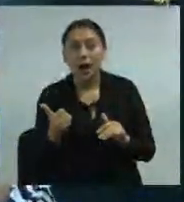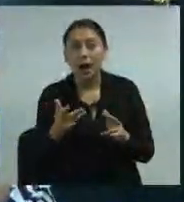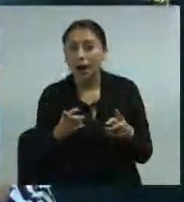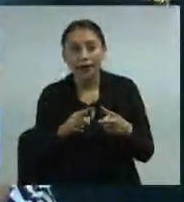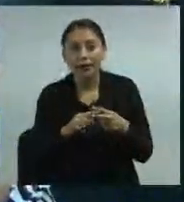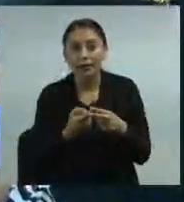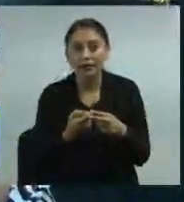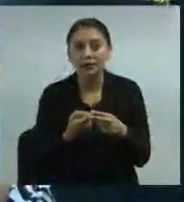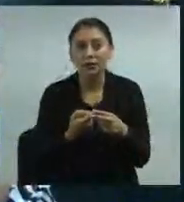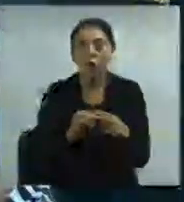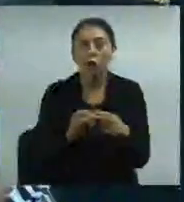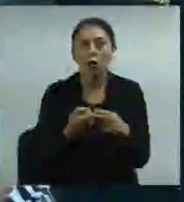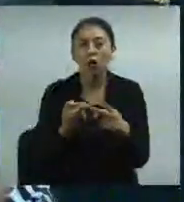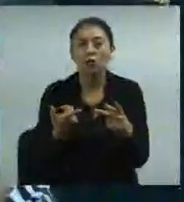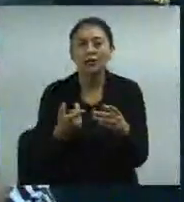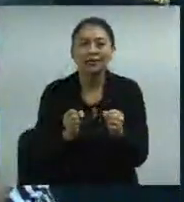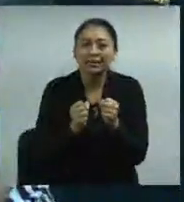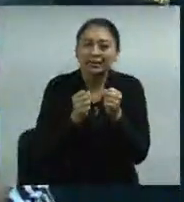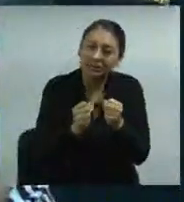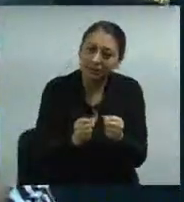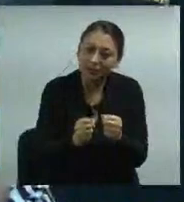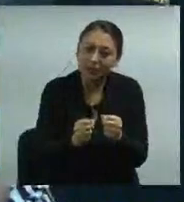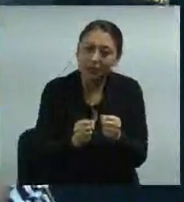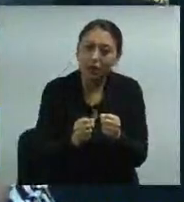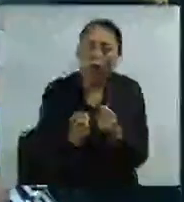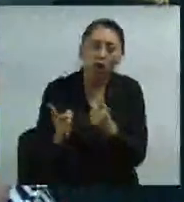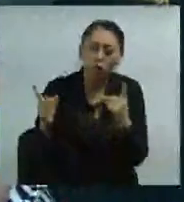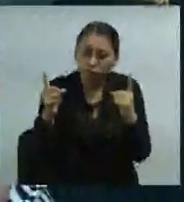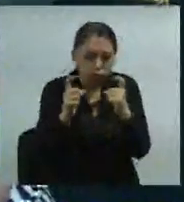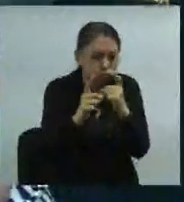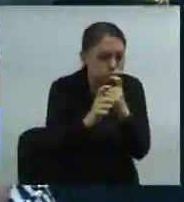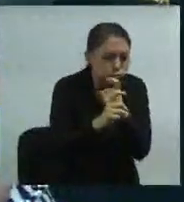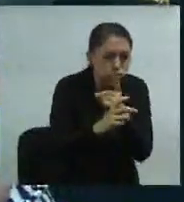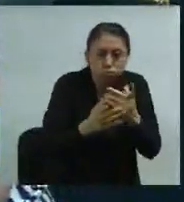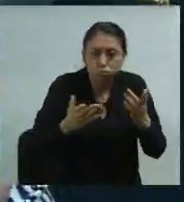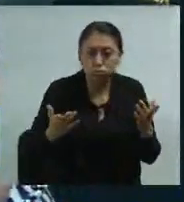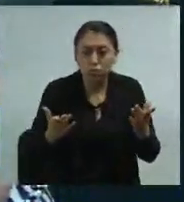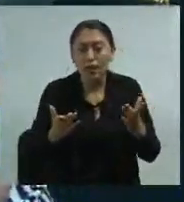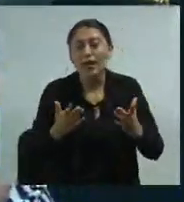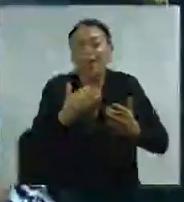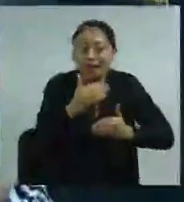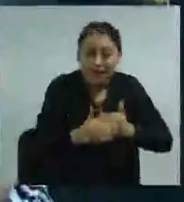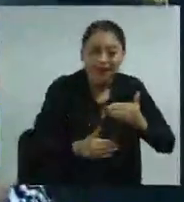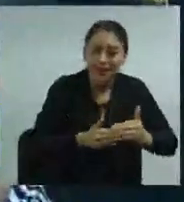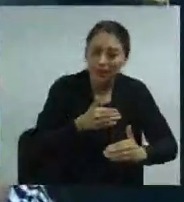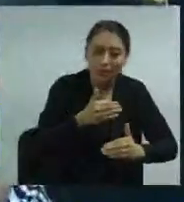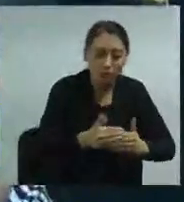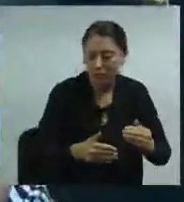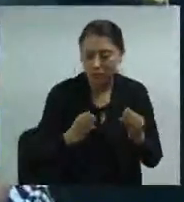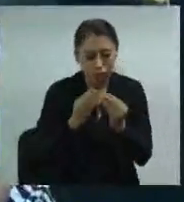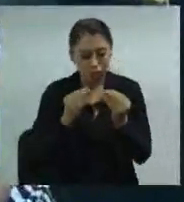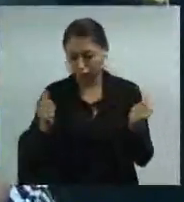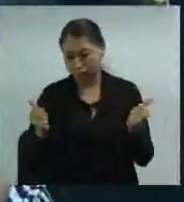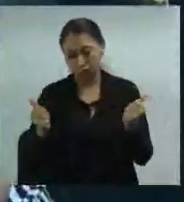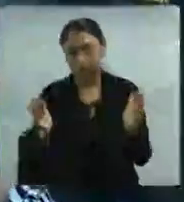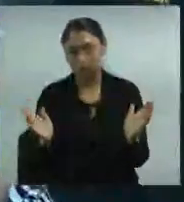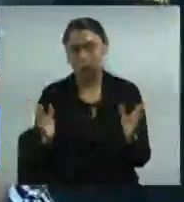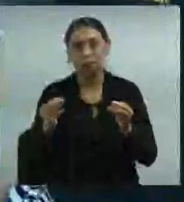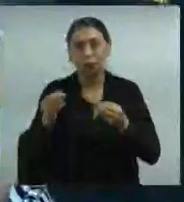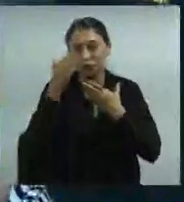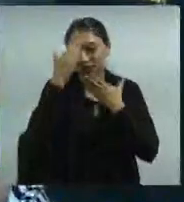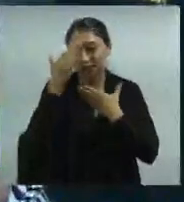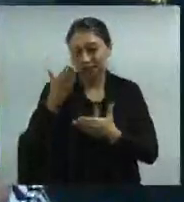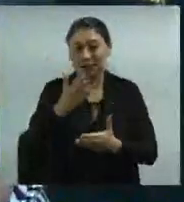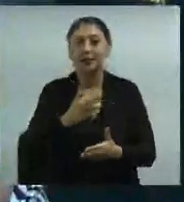con ahí sí que algunas dificultades, algunas sombras grises, pues que en el proceso se vaya mejorando. Muchas gracias,